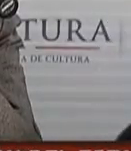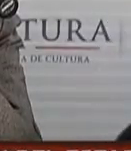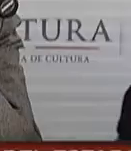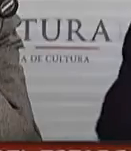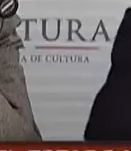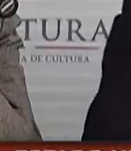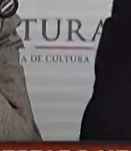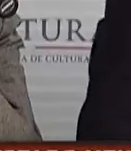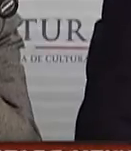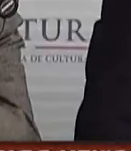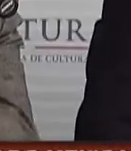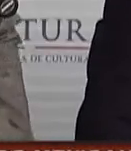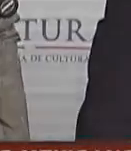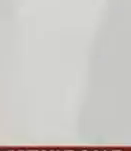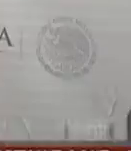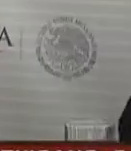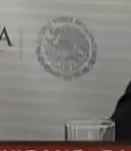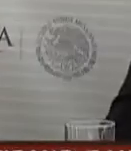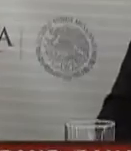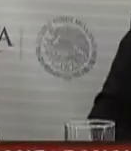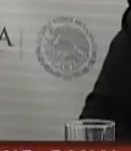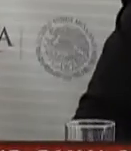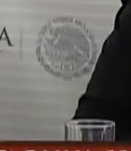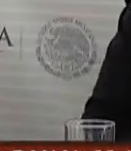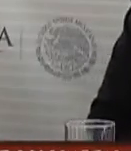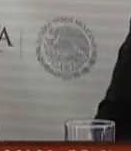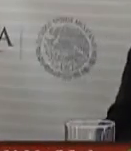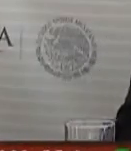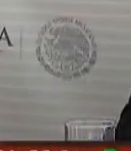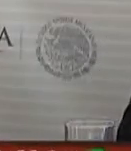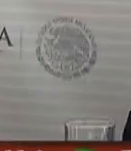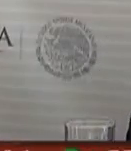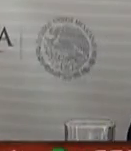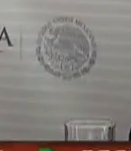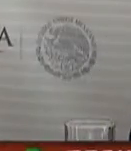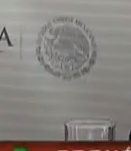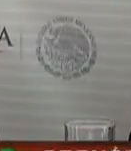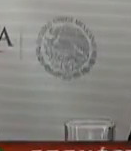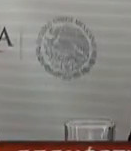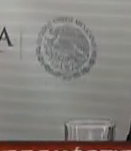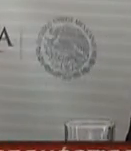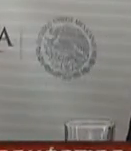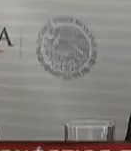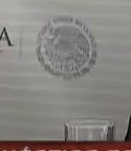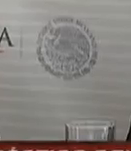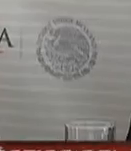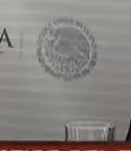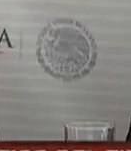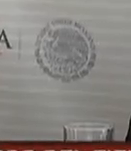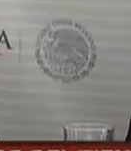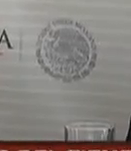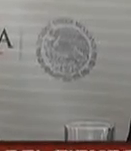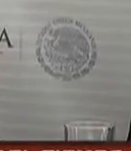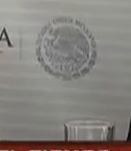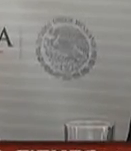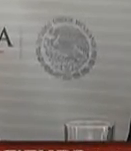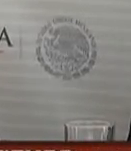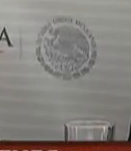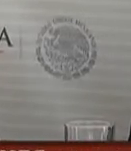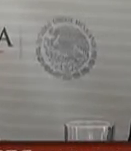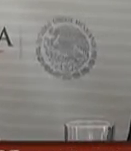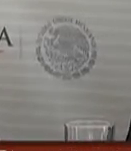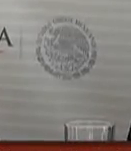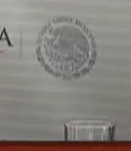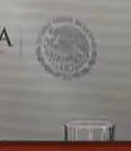para poder participar en ella. En sellos editoriales estamos creciendo el 210%. En